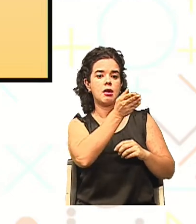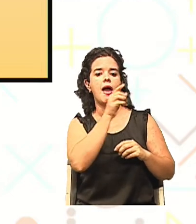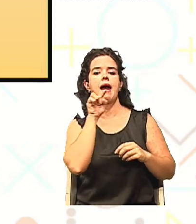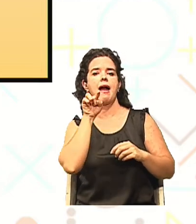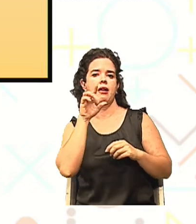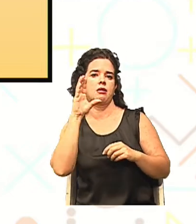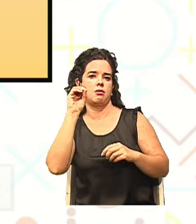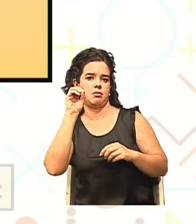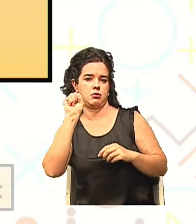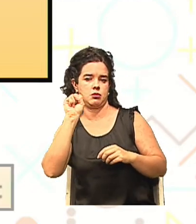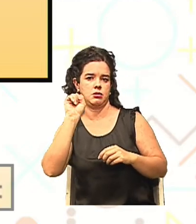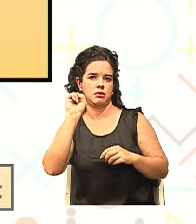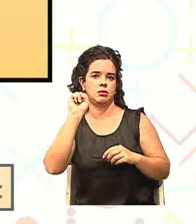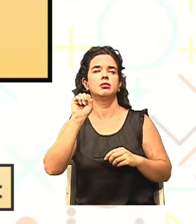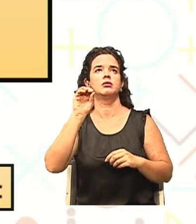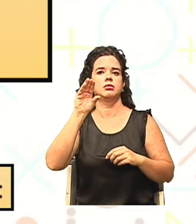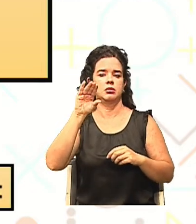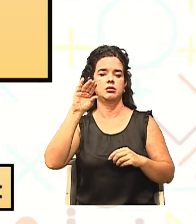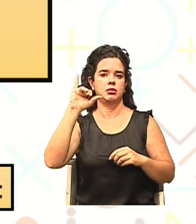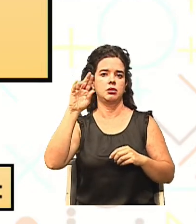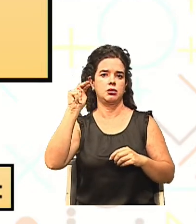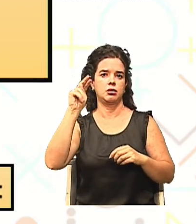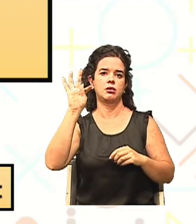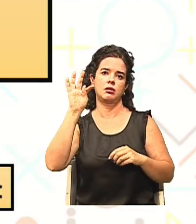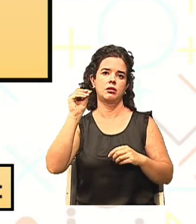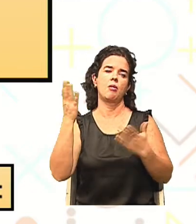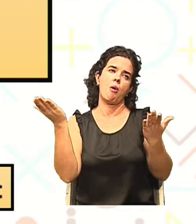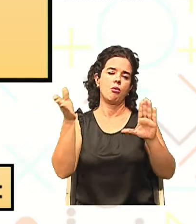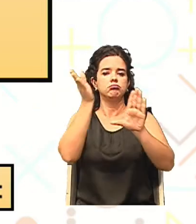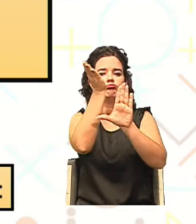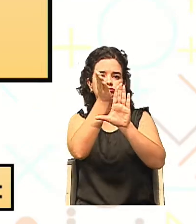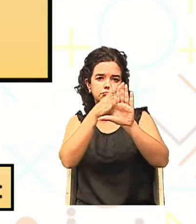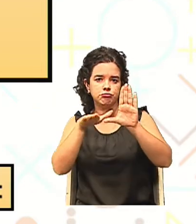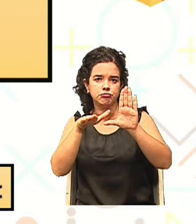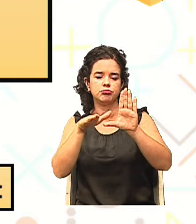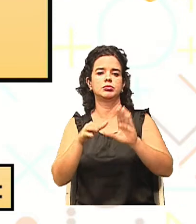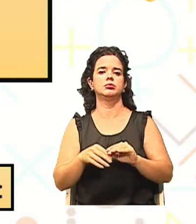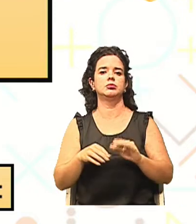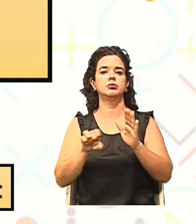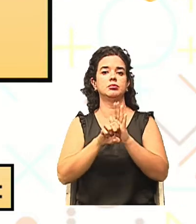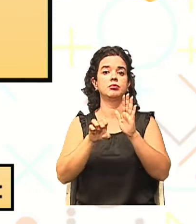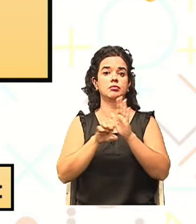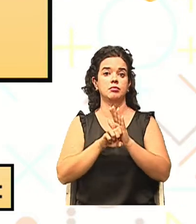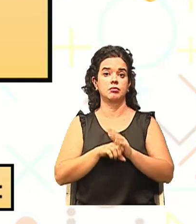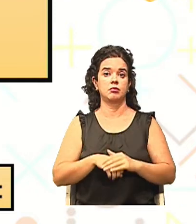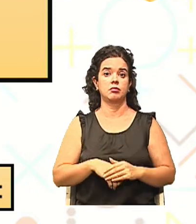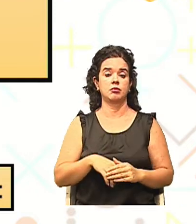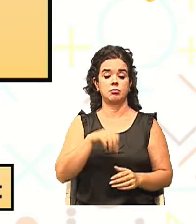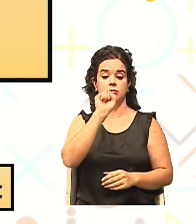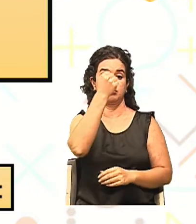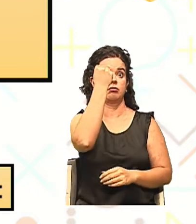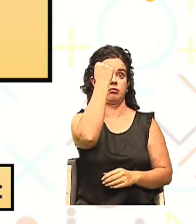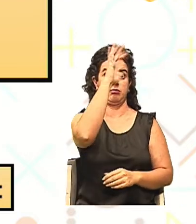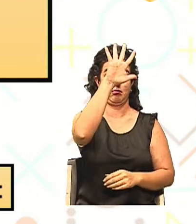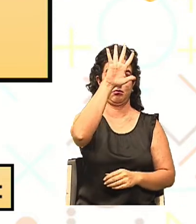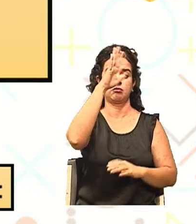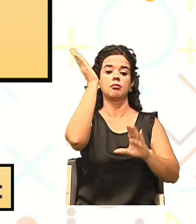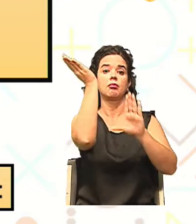ellos, o lo mismo que la división. Por ejemplo, la razón de 15 y